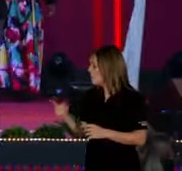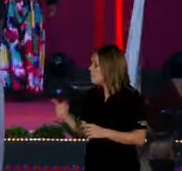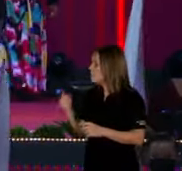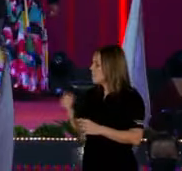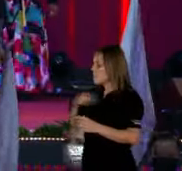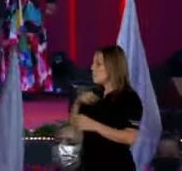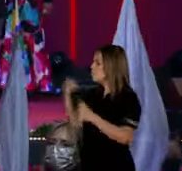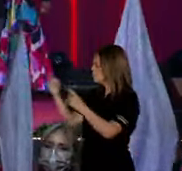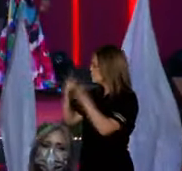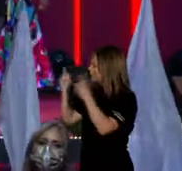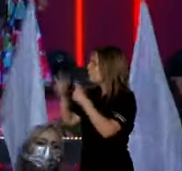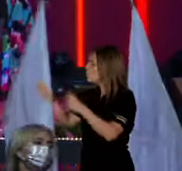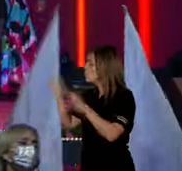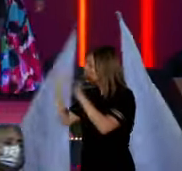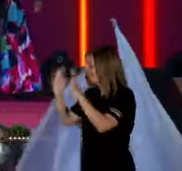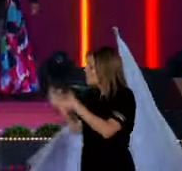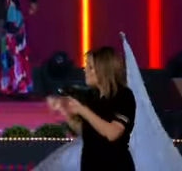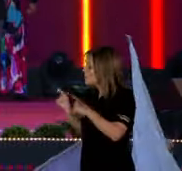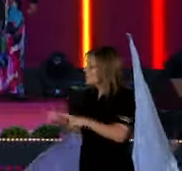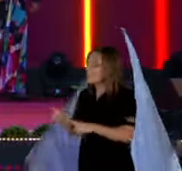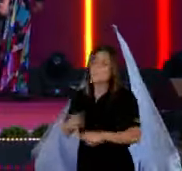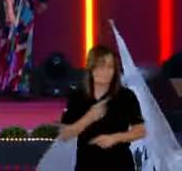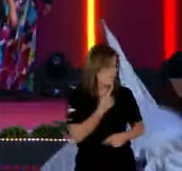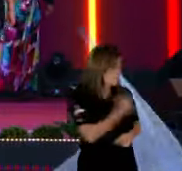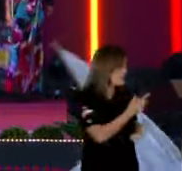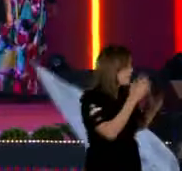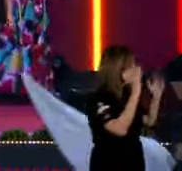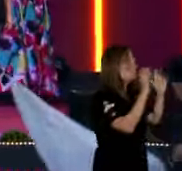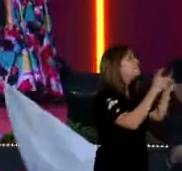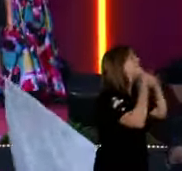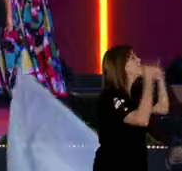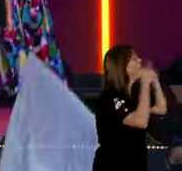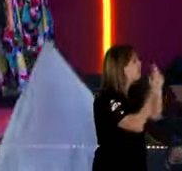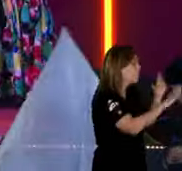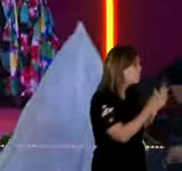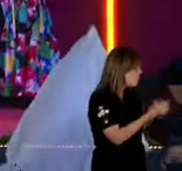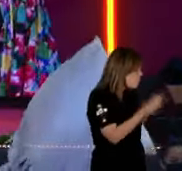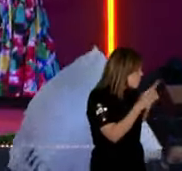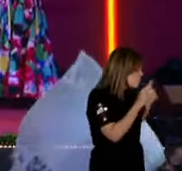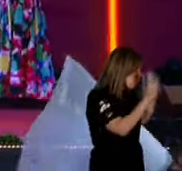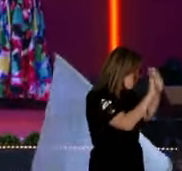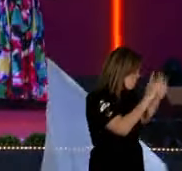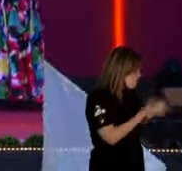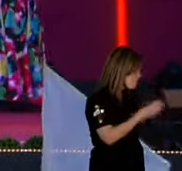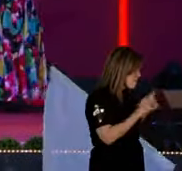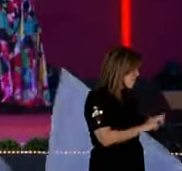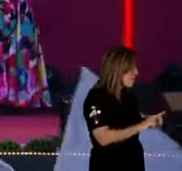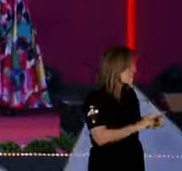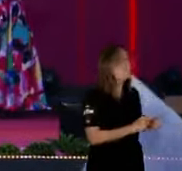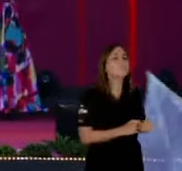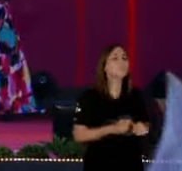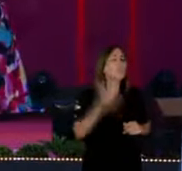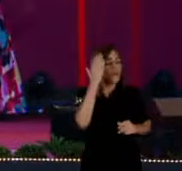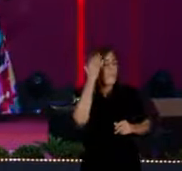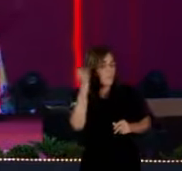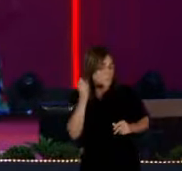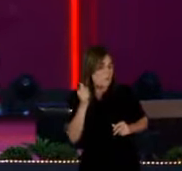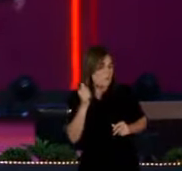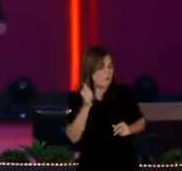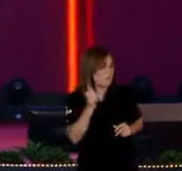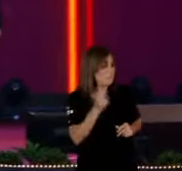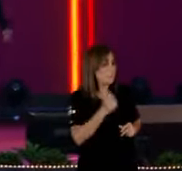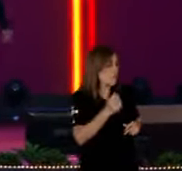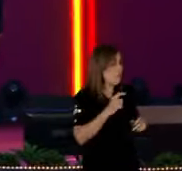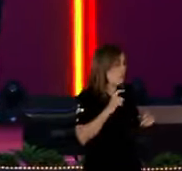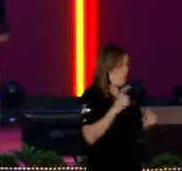tu milagro. Vamos, dile, celebro tu milagro. Dígaselo, celebro tu milagro. Mientras celebro el tuyo, el mío está ahí. El mío está ahí,